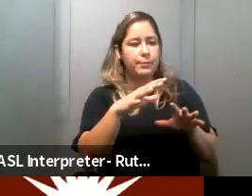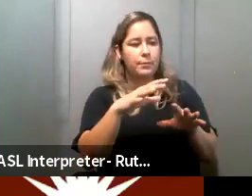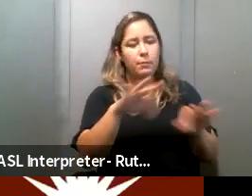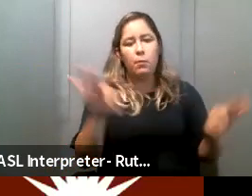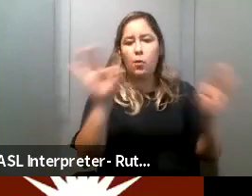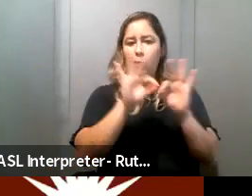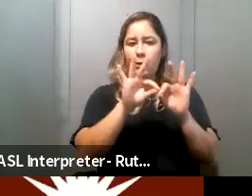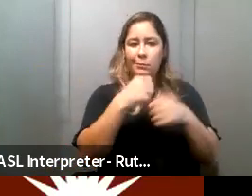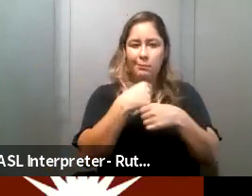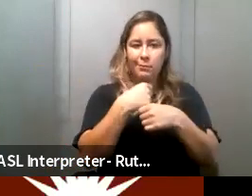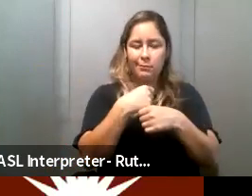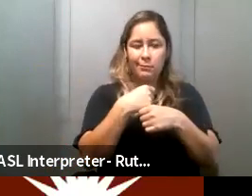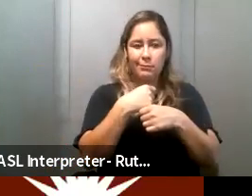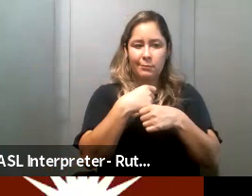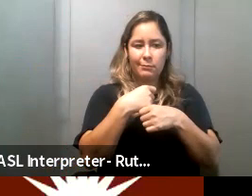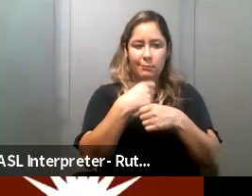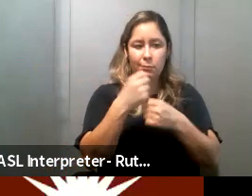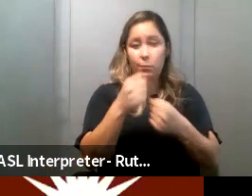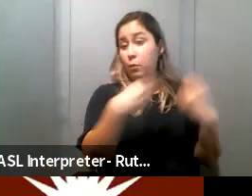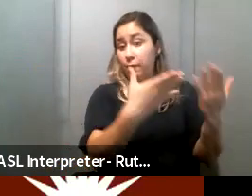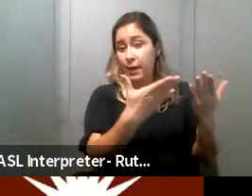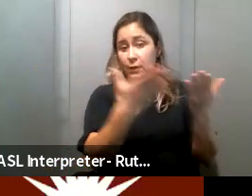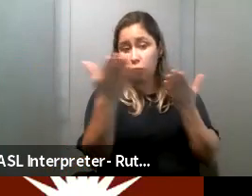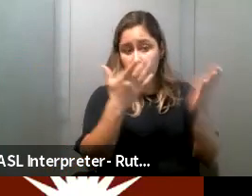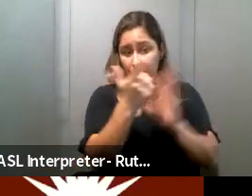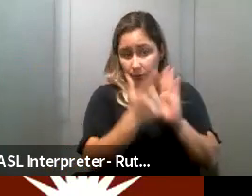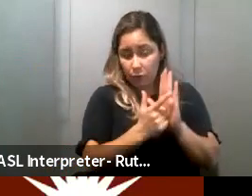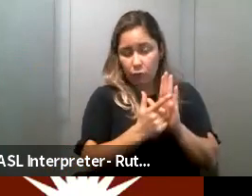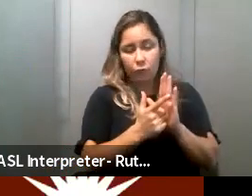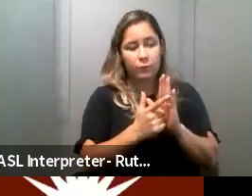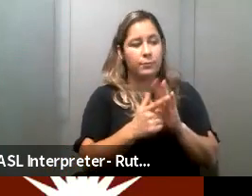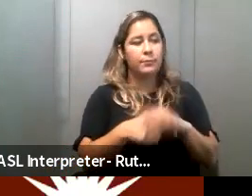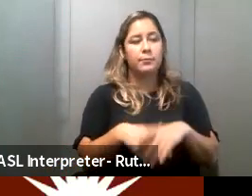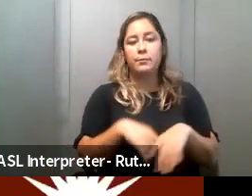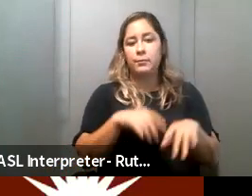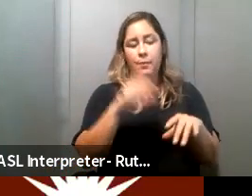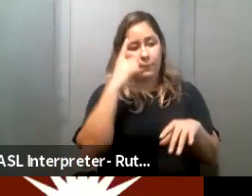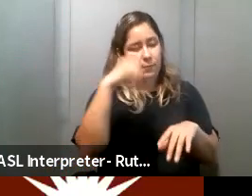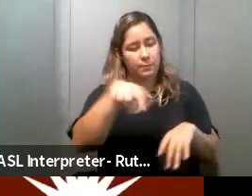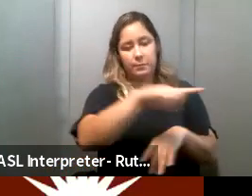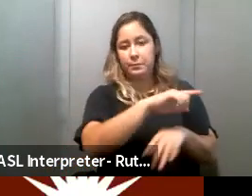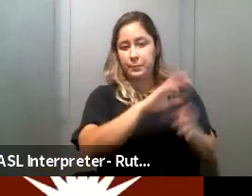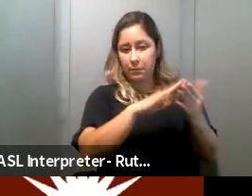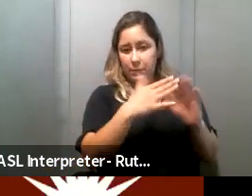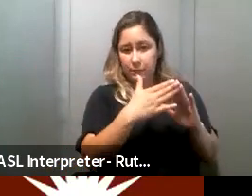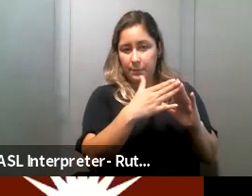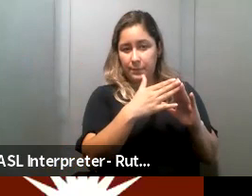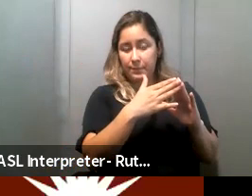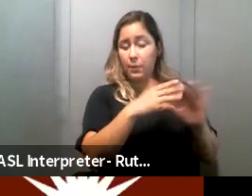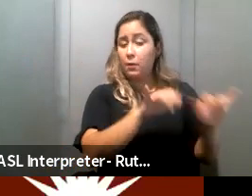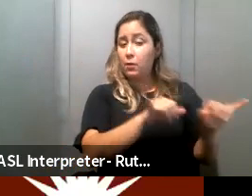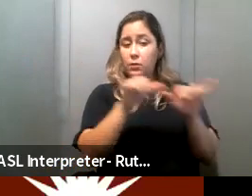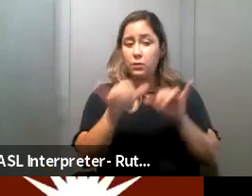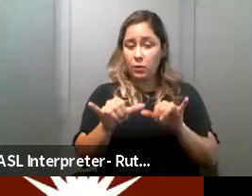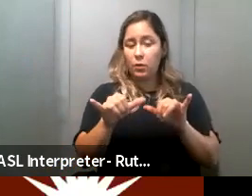servicios legales para dar esta información a nuestra comunidad, y al mismo tiempo, pues, darles información